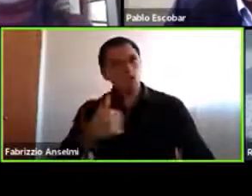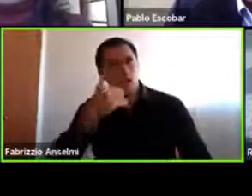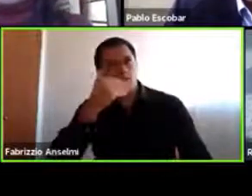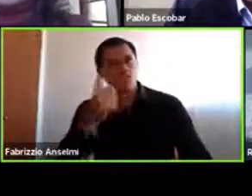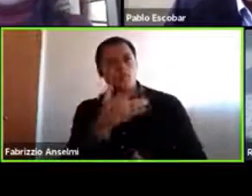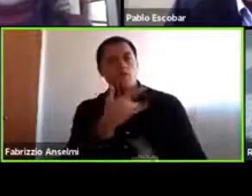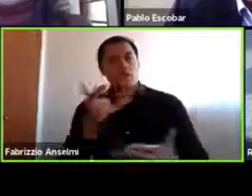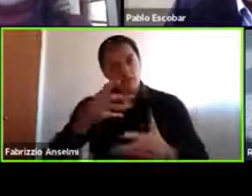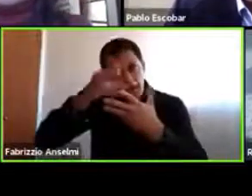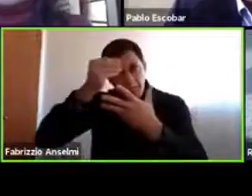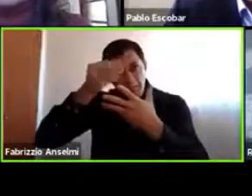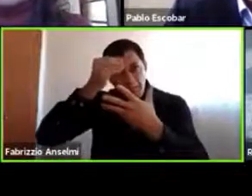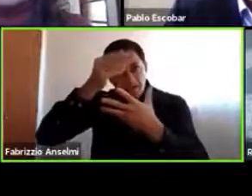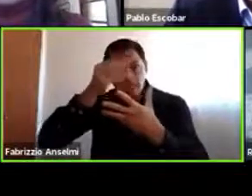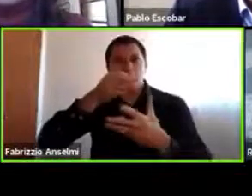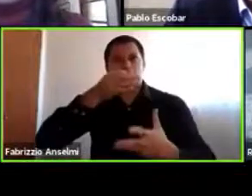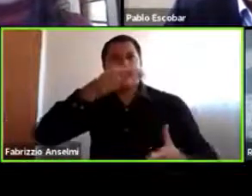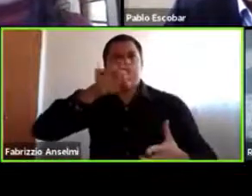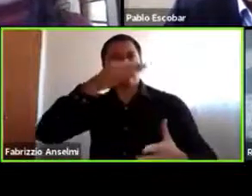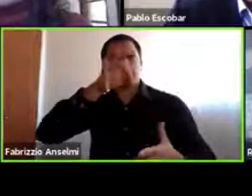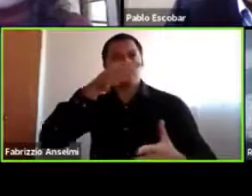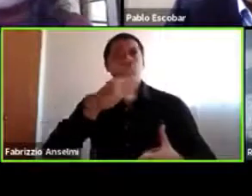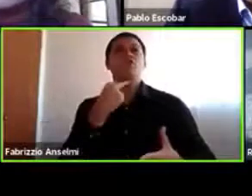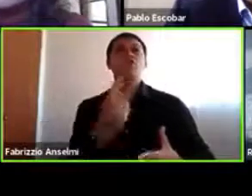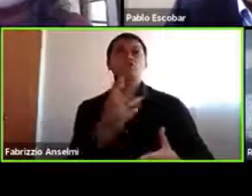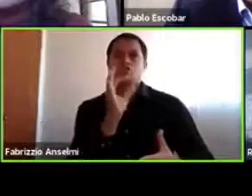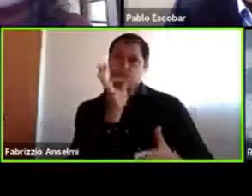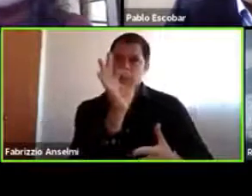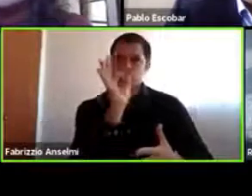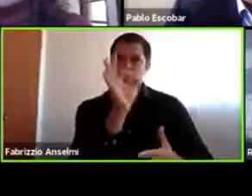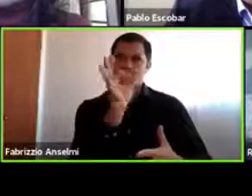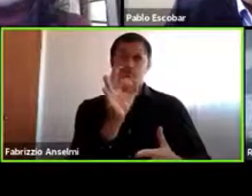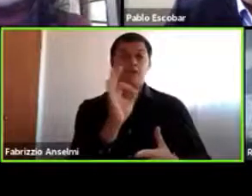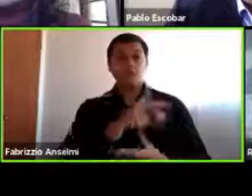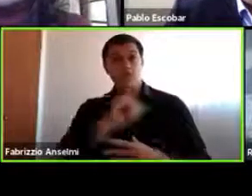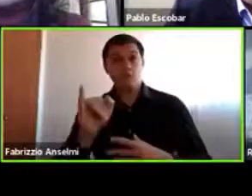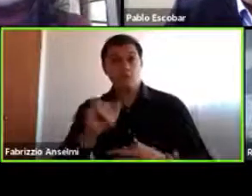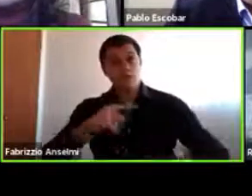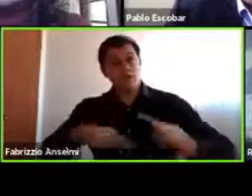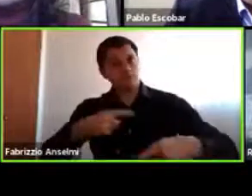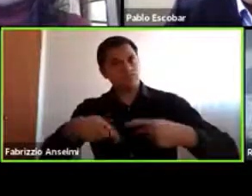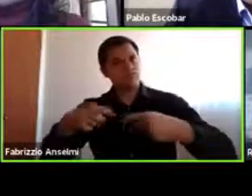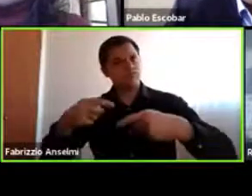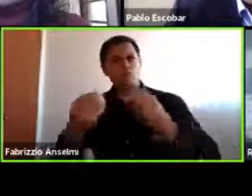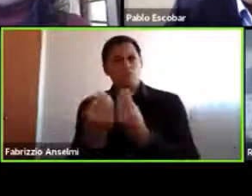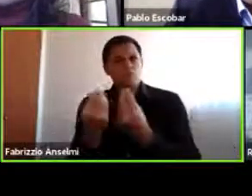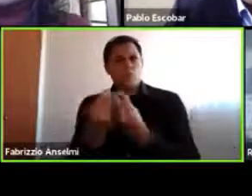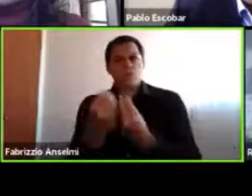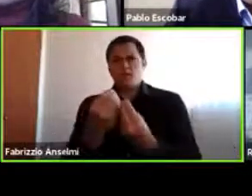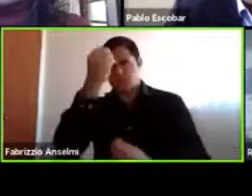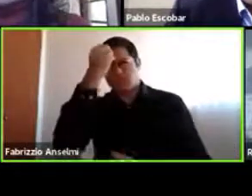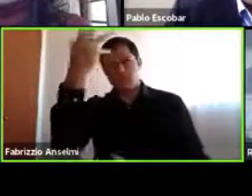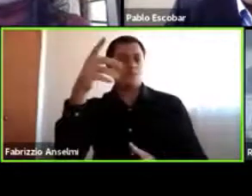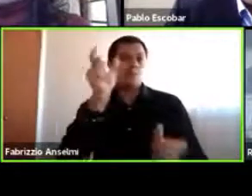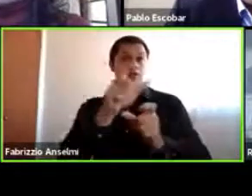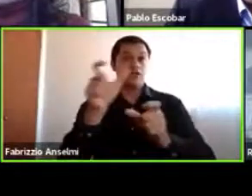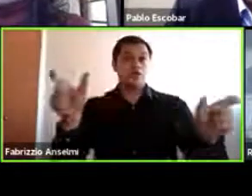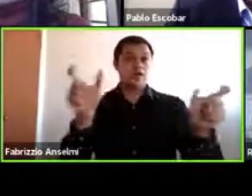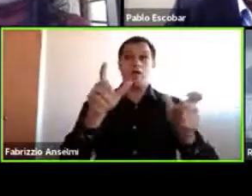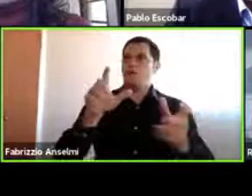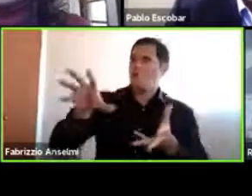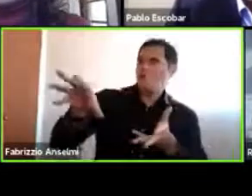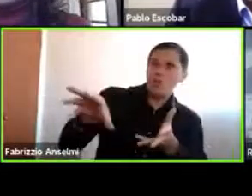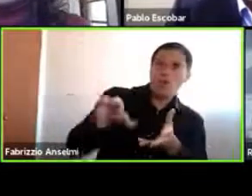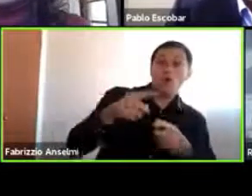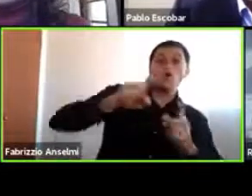y rápidamente empezó a ser muy popular, se hicieron versiones en muchas partes del mundo, se ha probado en más de